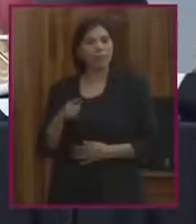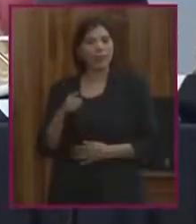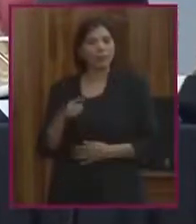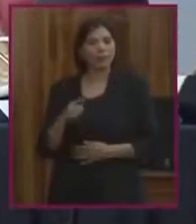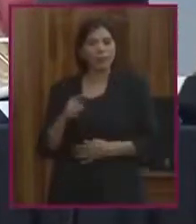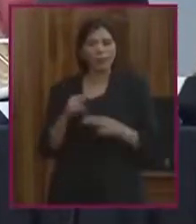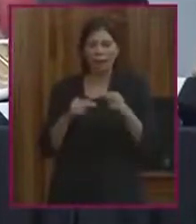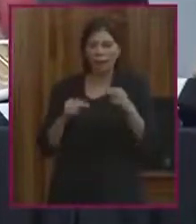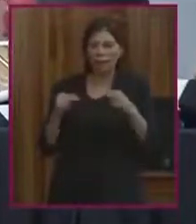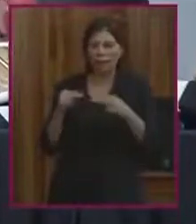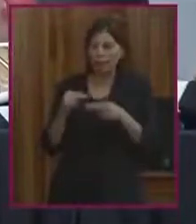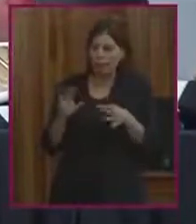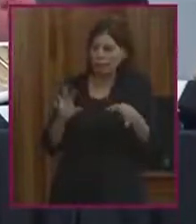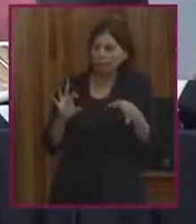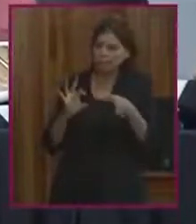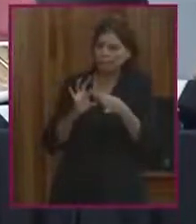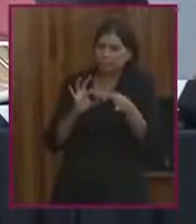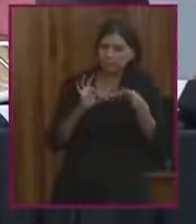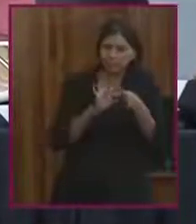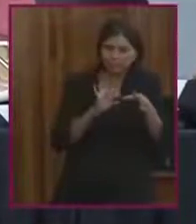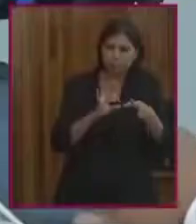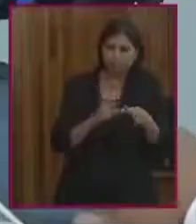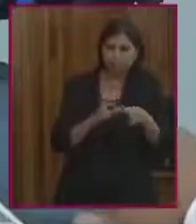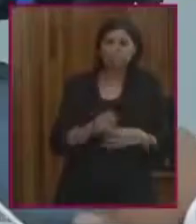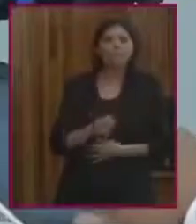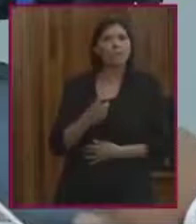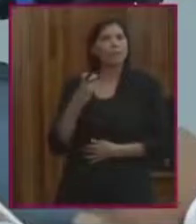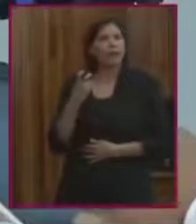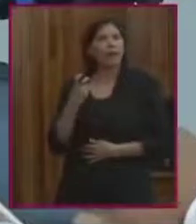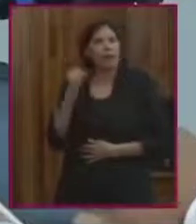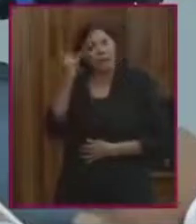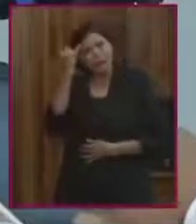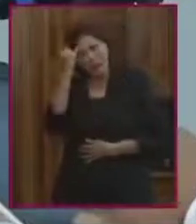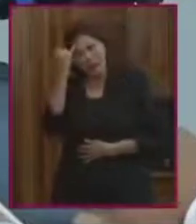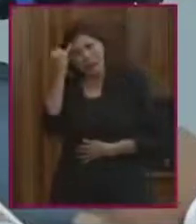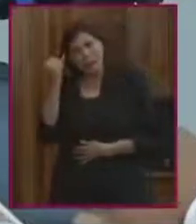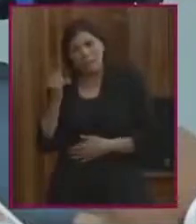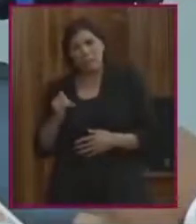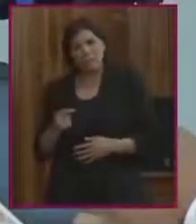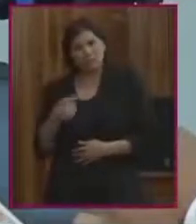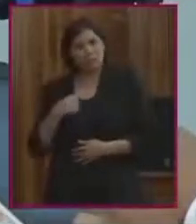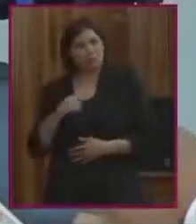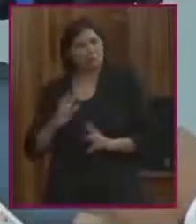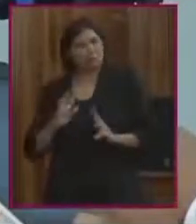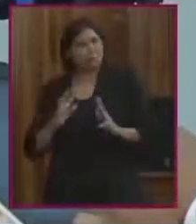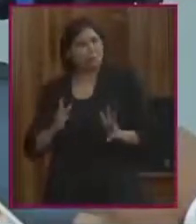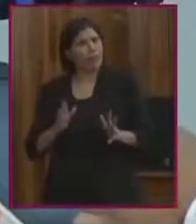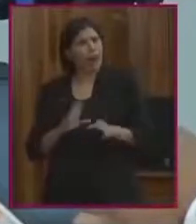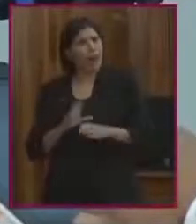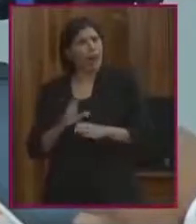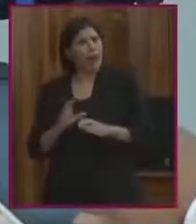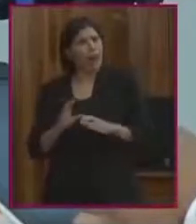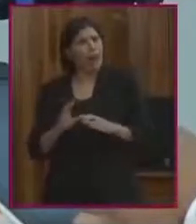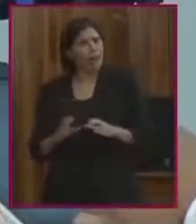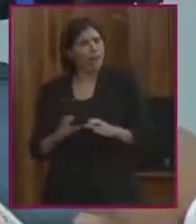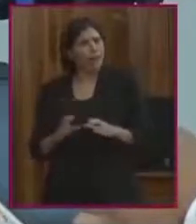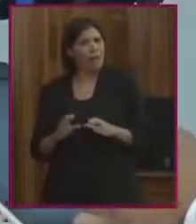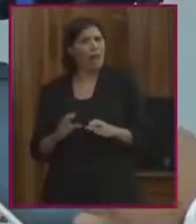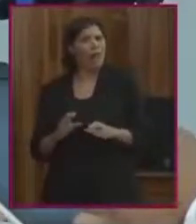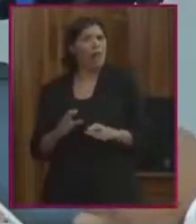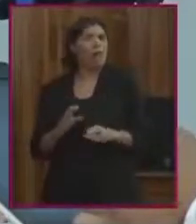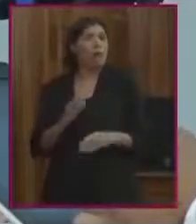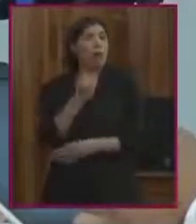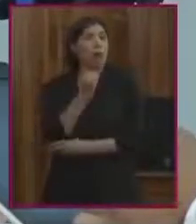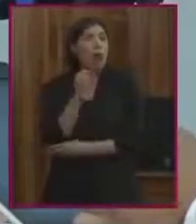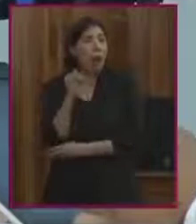los niveles. Es decir, esta idea de que ya terminé el preescolar,